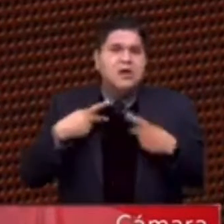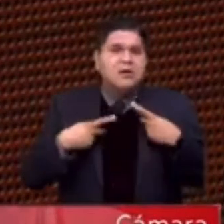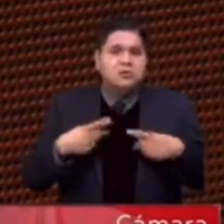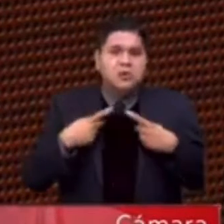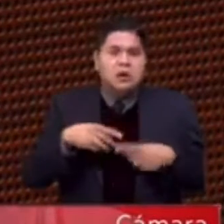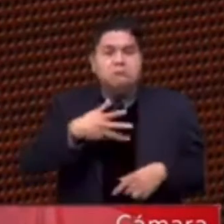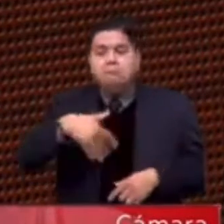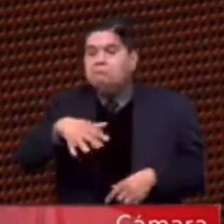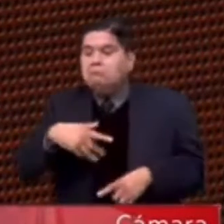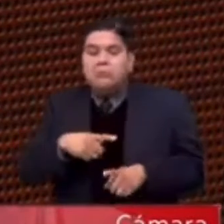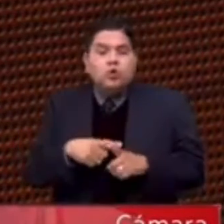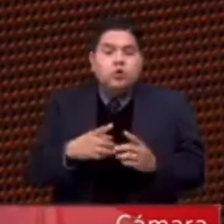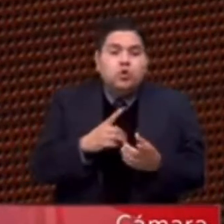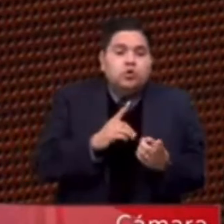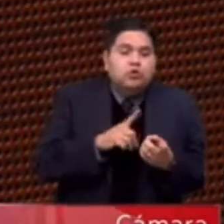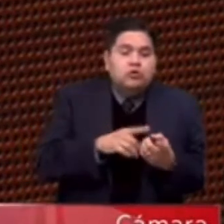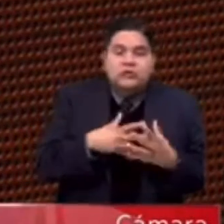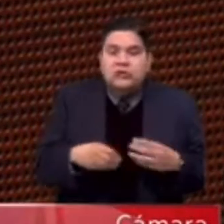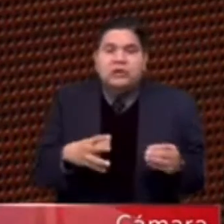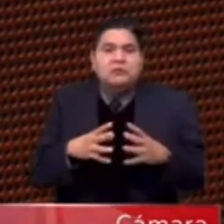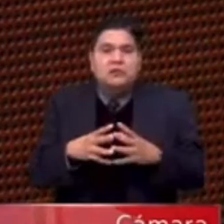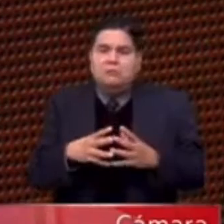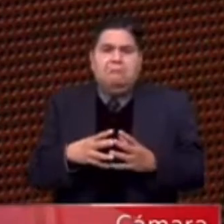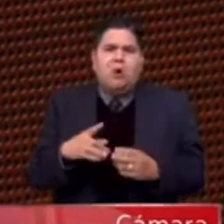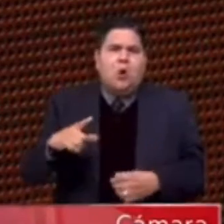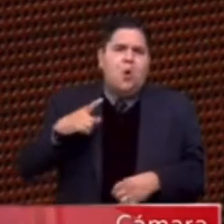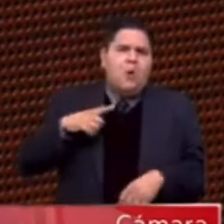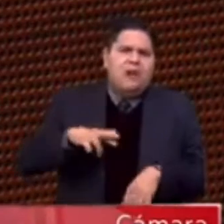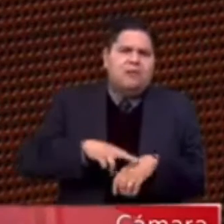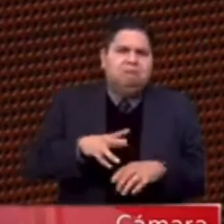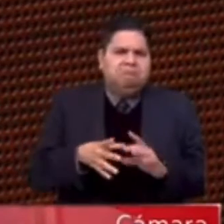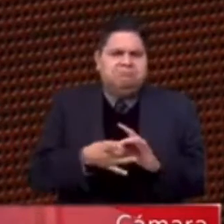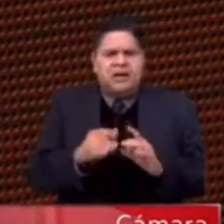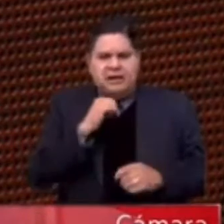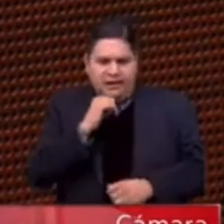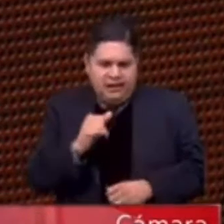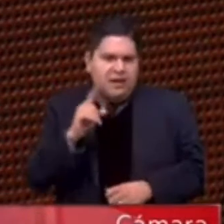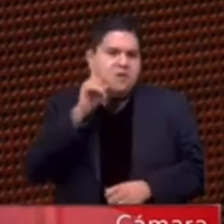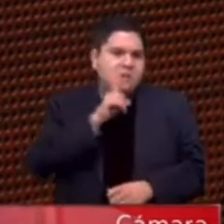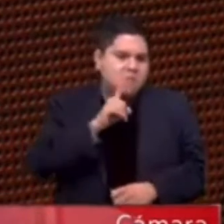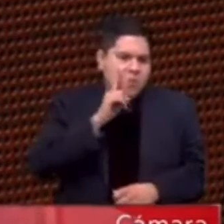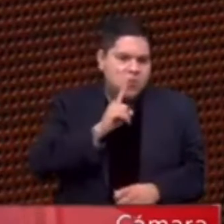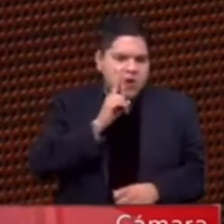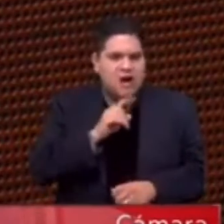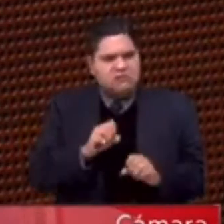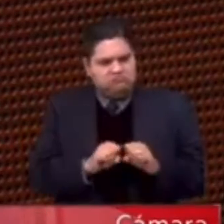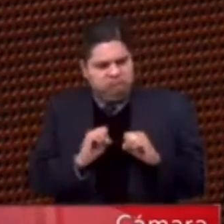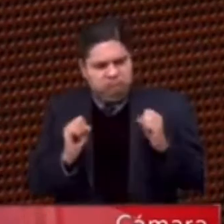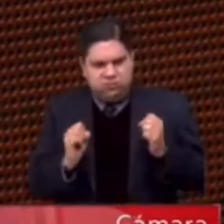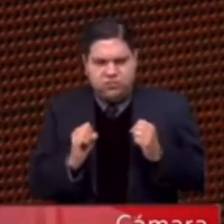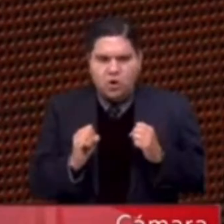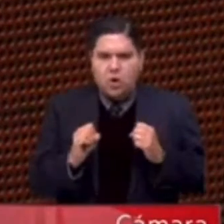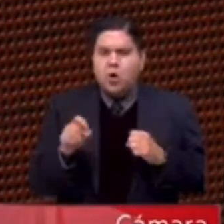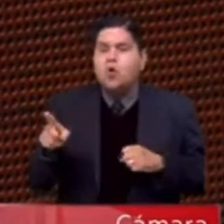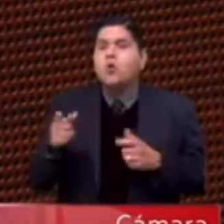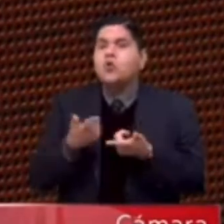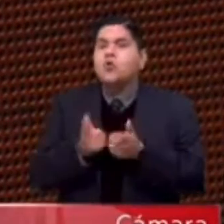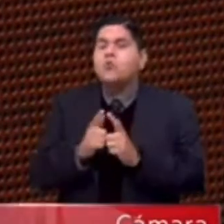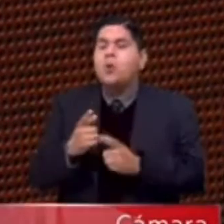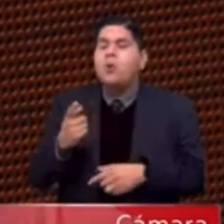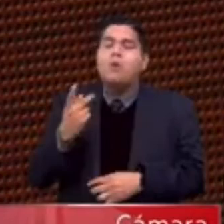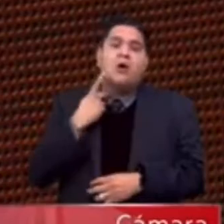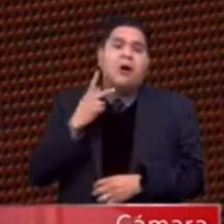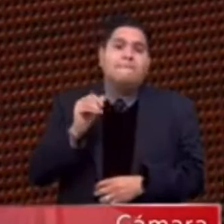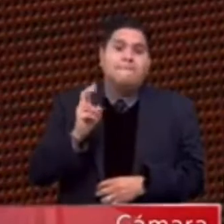no los quieren buscar ni los recibe el gobernador. Hemos defendido a las mujeres violadas por los diputados panistas.